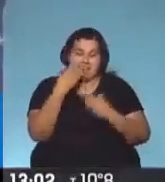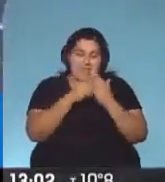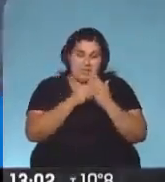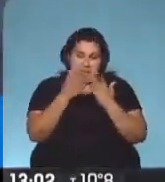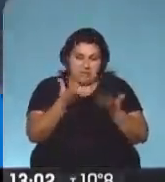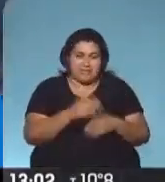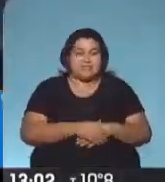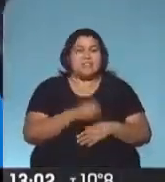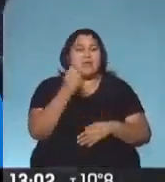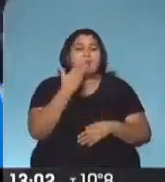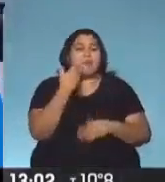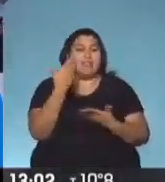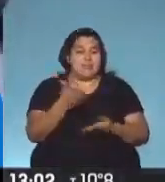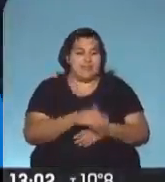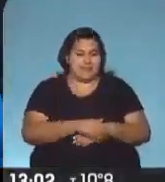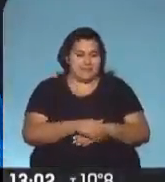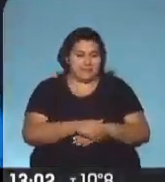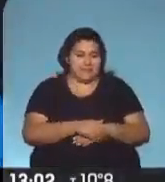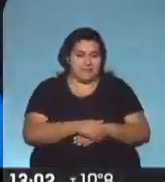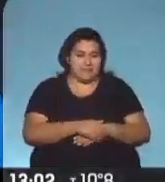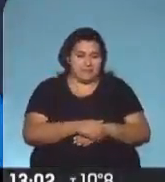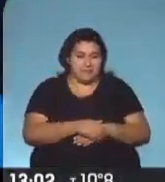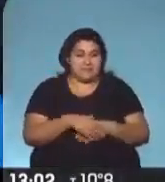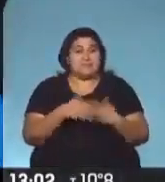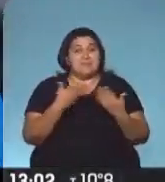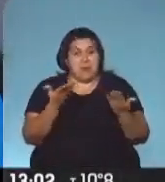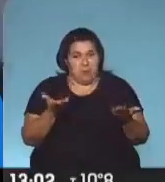gracias ministro muy buenas tardes bueno